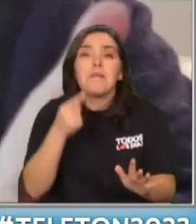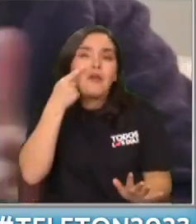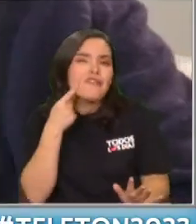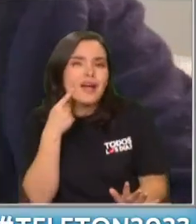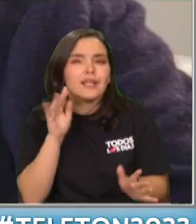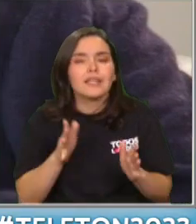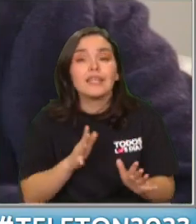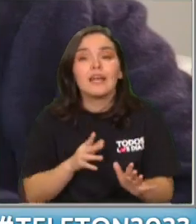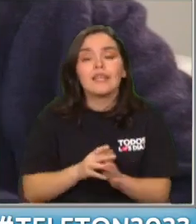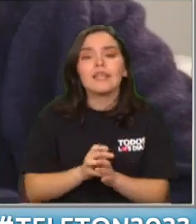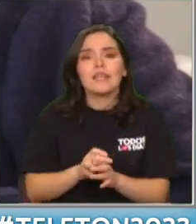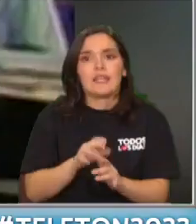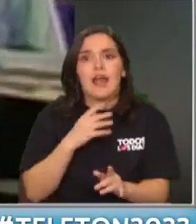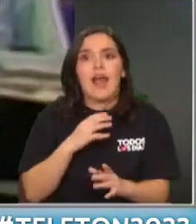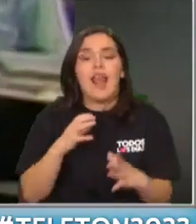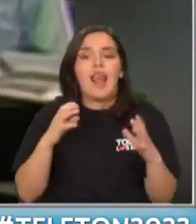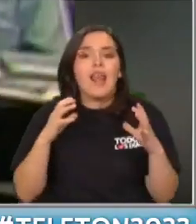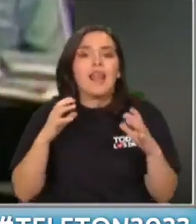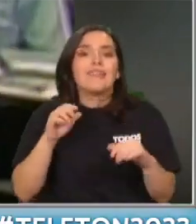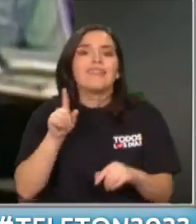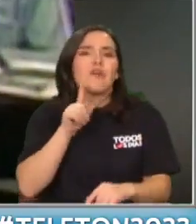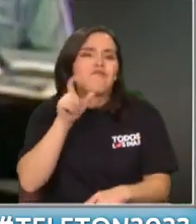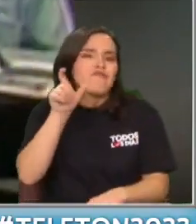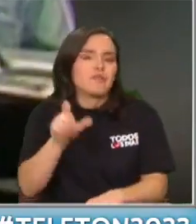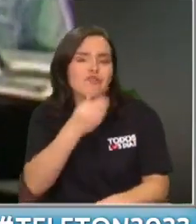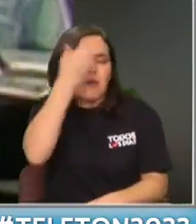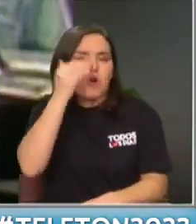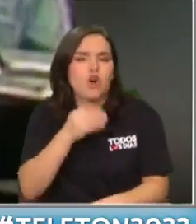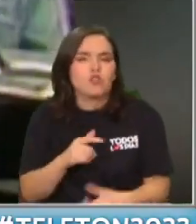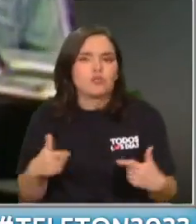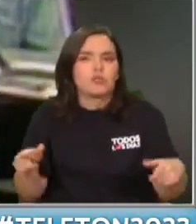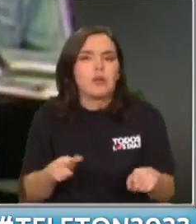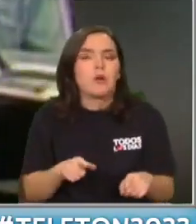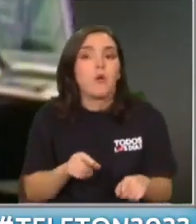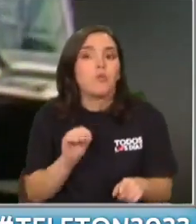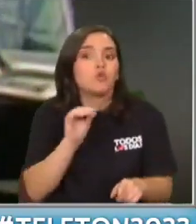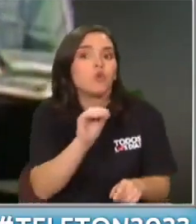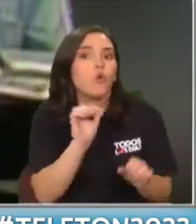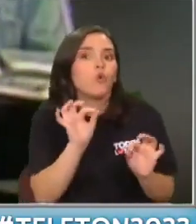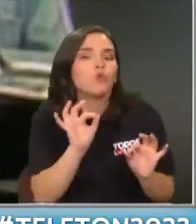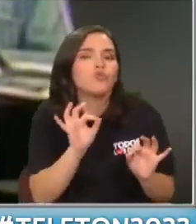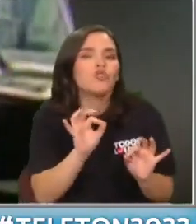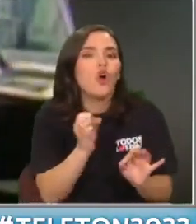trombón tremendo, músico famoso, se le ocurrió meter el número de cuenta ahí.